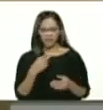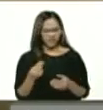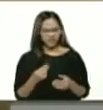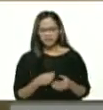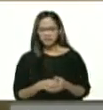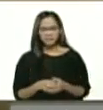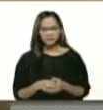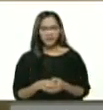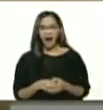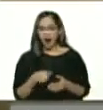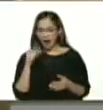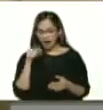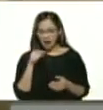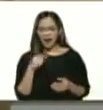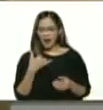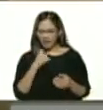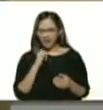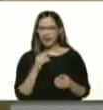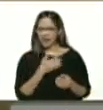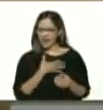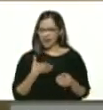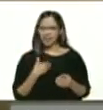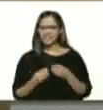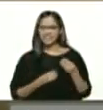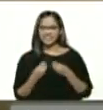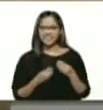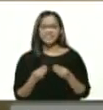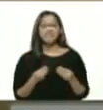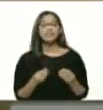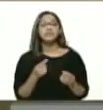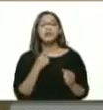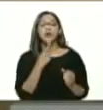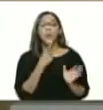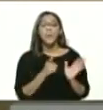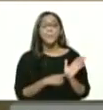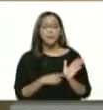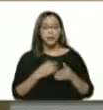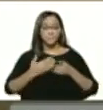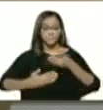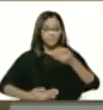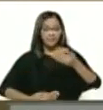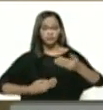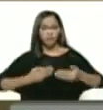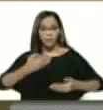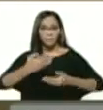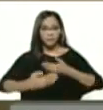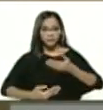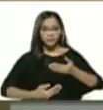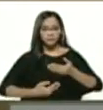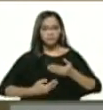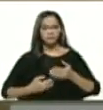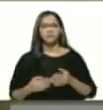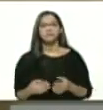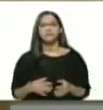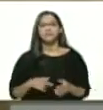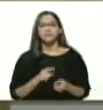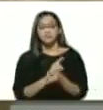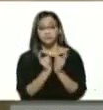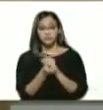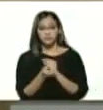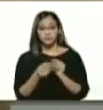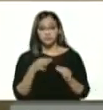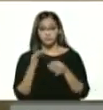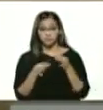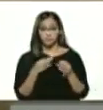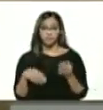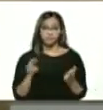lo que es es que hemos querido que se haga paso a paso y puede tornarse en la explicación repetitivo